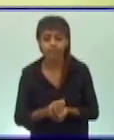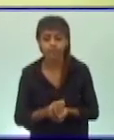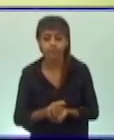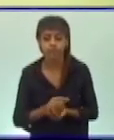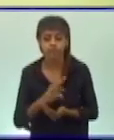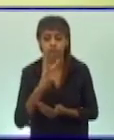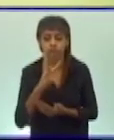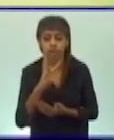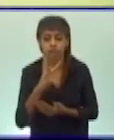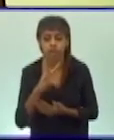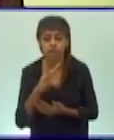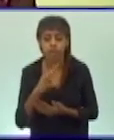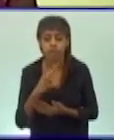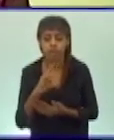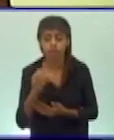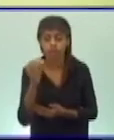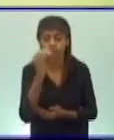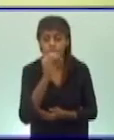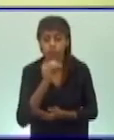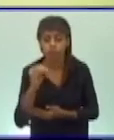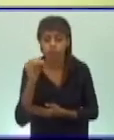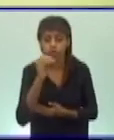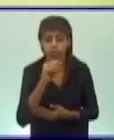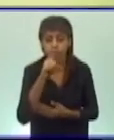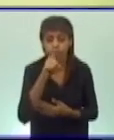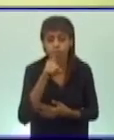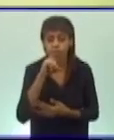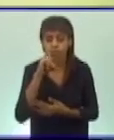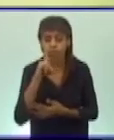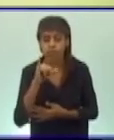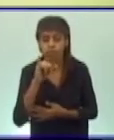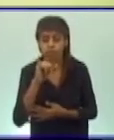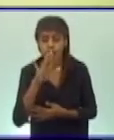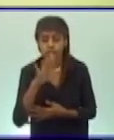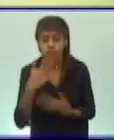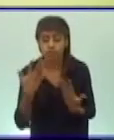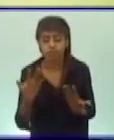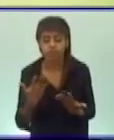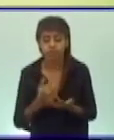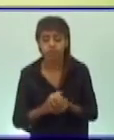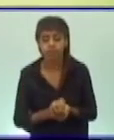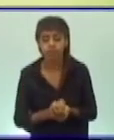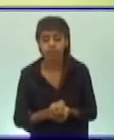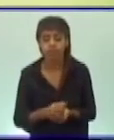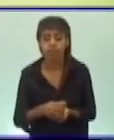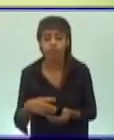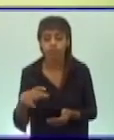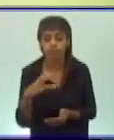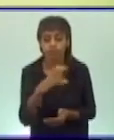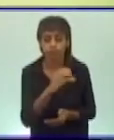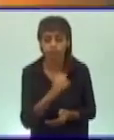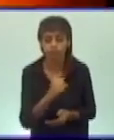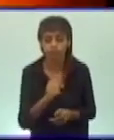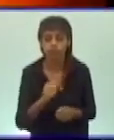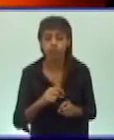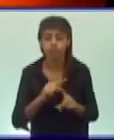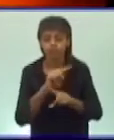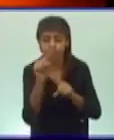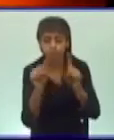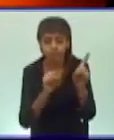3 de octubre de 1965, entonces en consulta con las